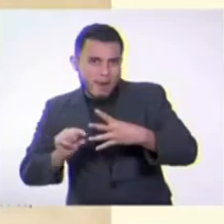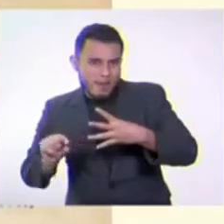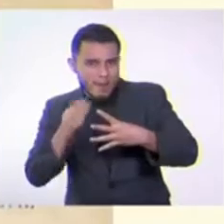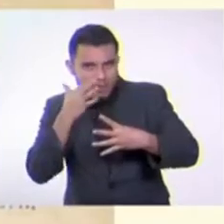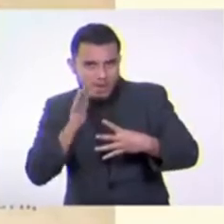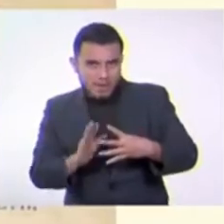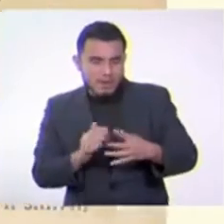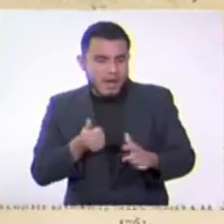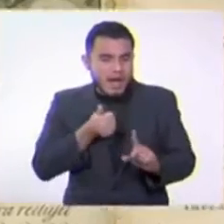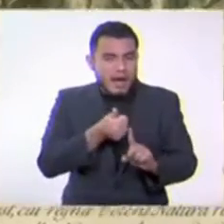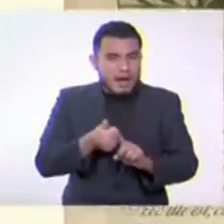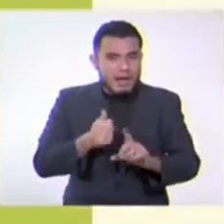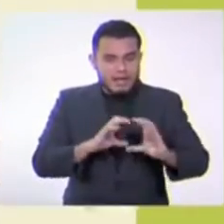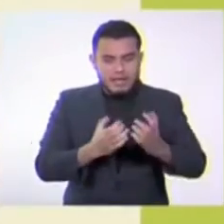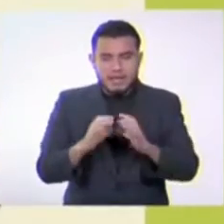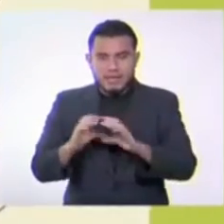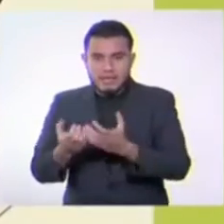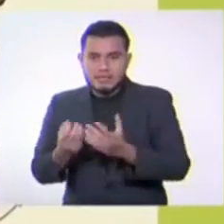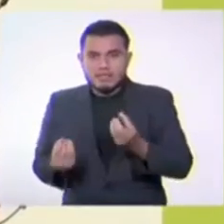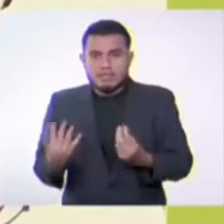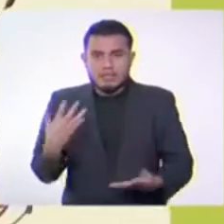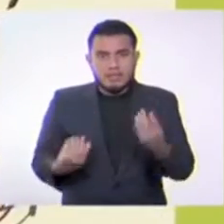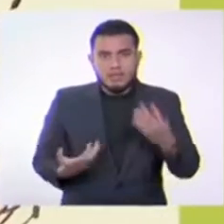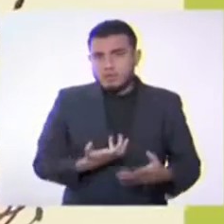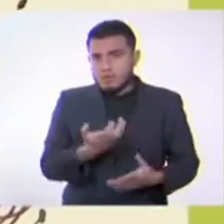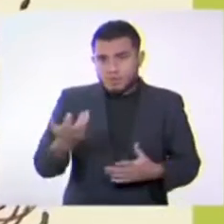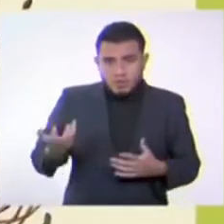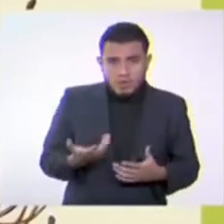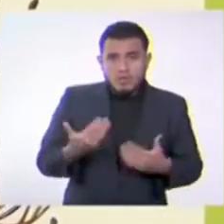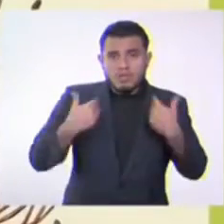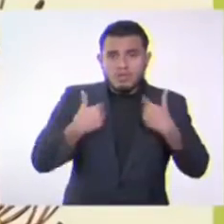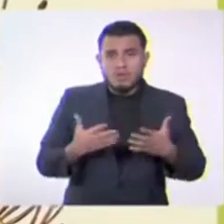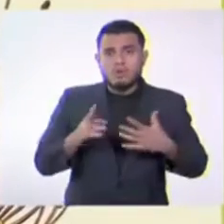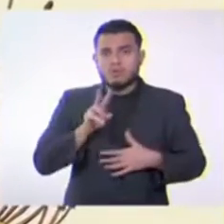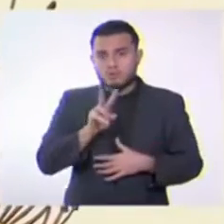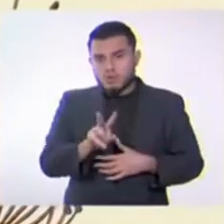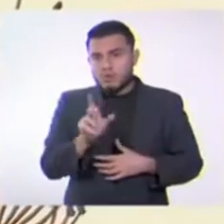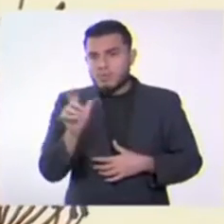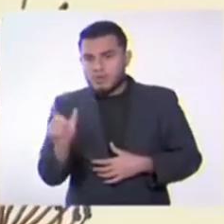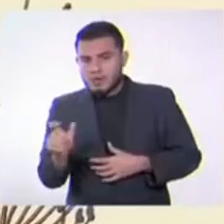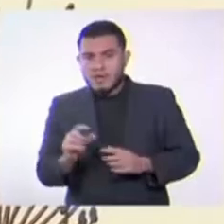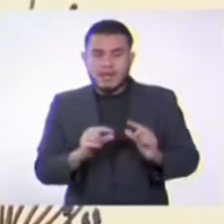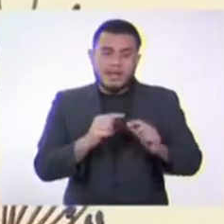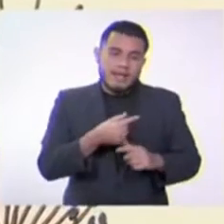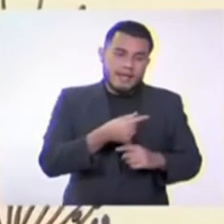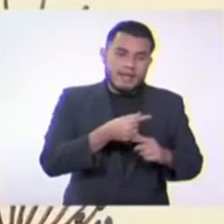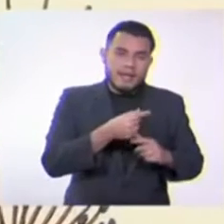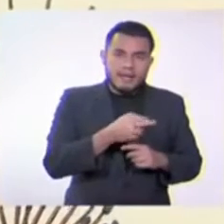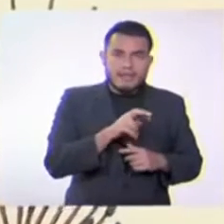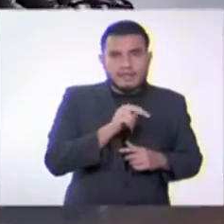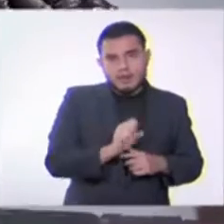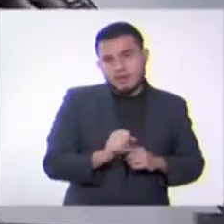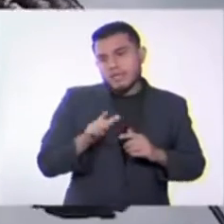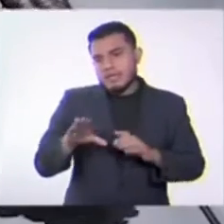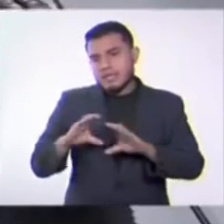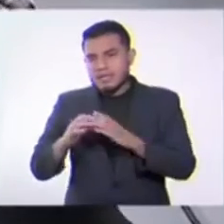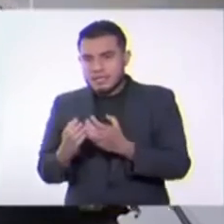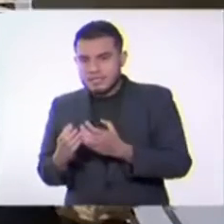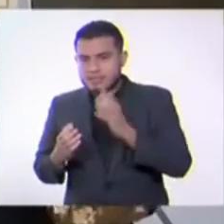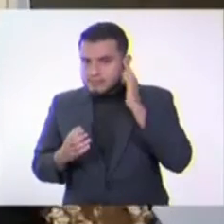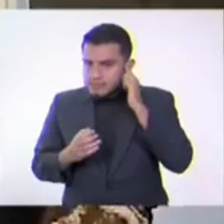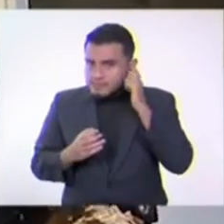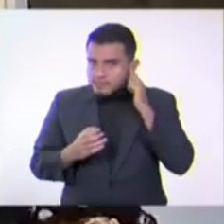especie. Así, todo organismo se nombraba con apenas dos palabras, el género y la especie. La simplicidad